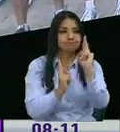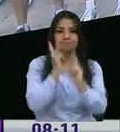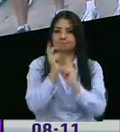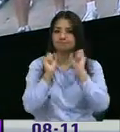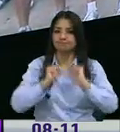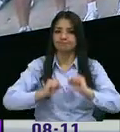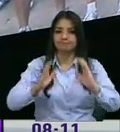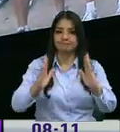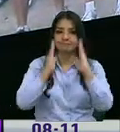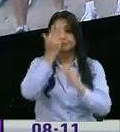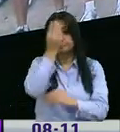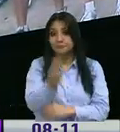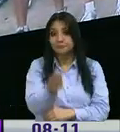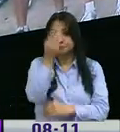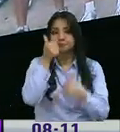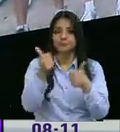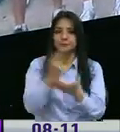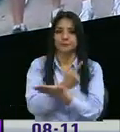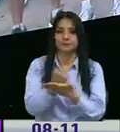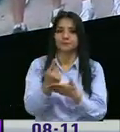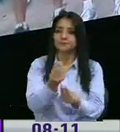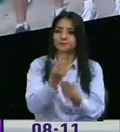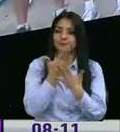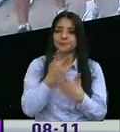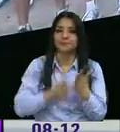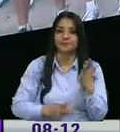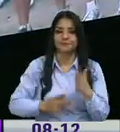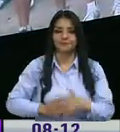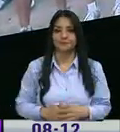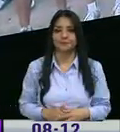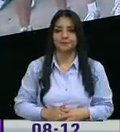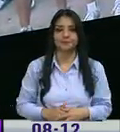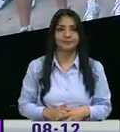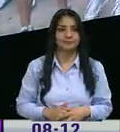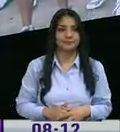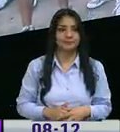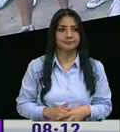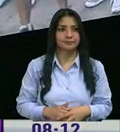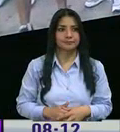eso fue un buen día buena semana cuéntenos qué pasa por ahí